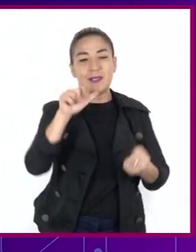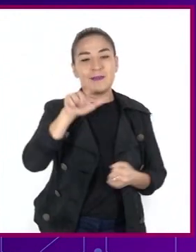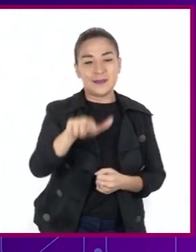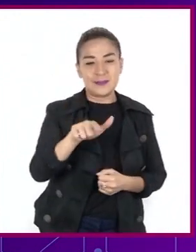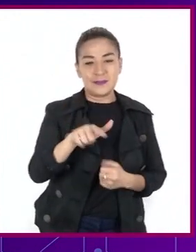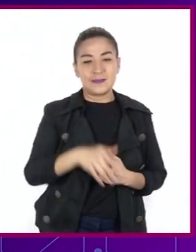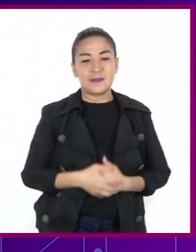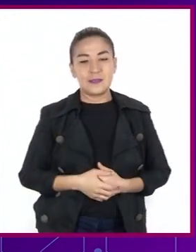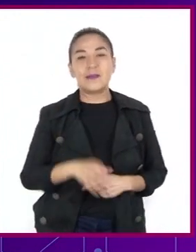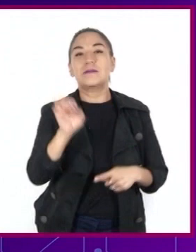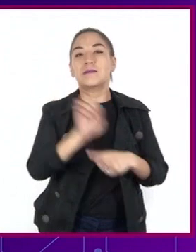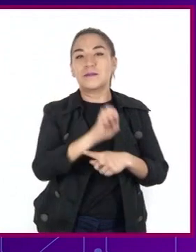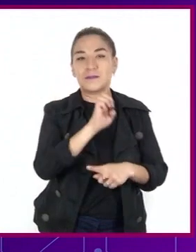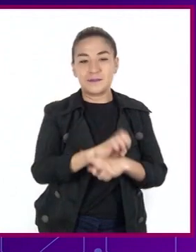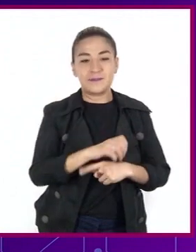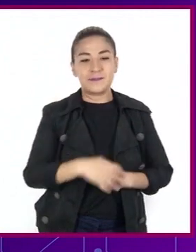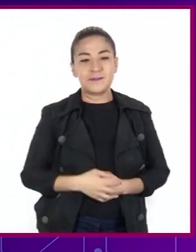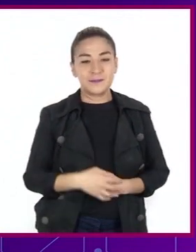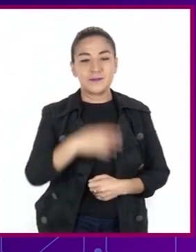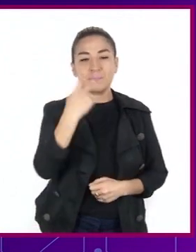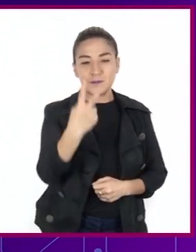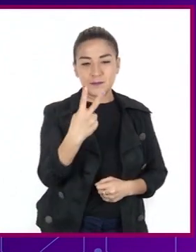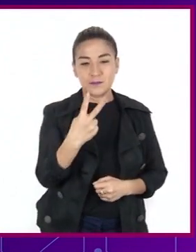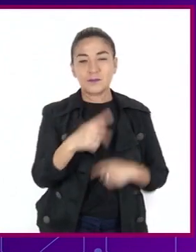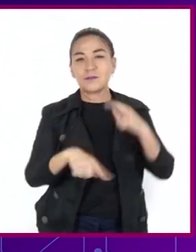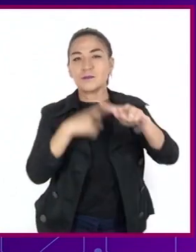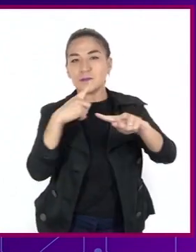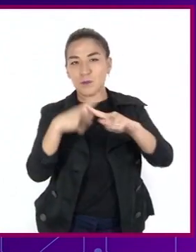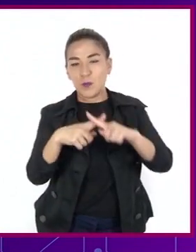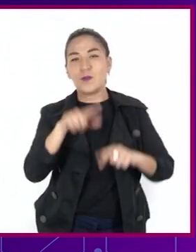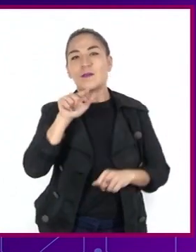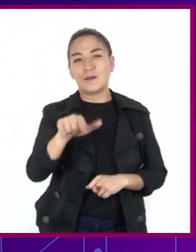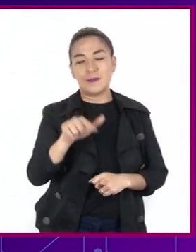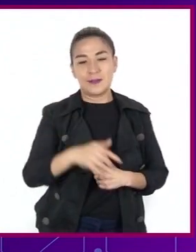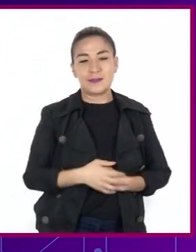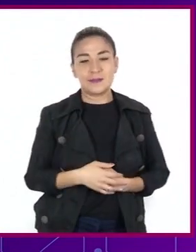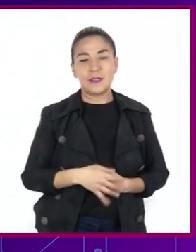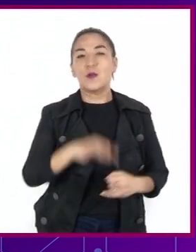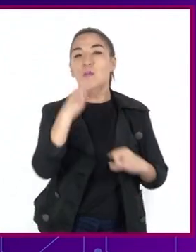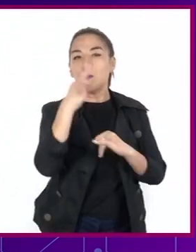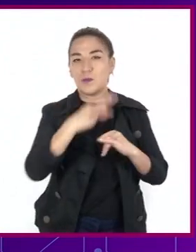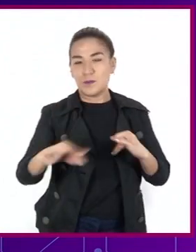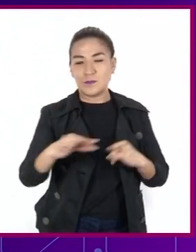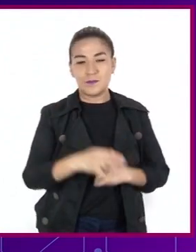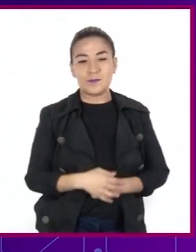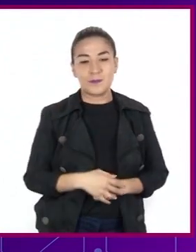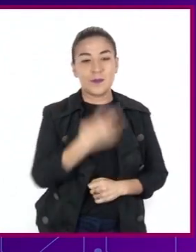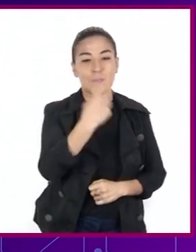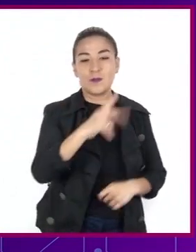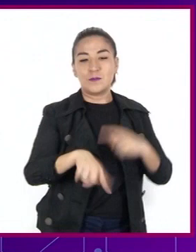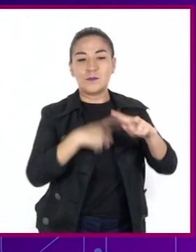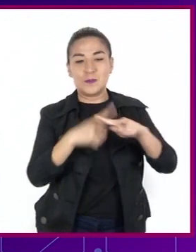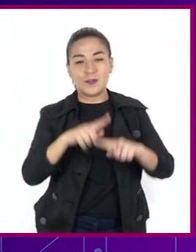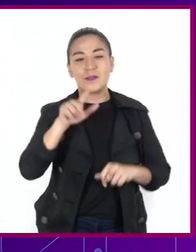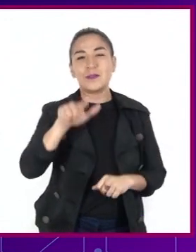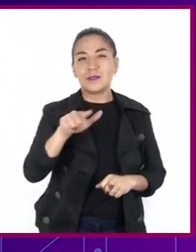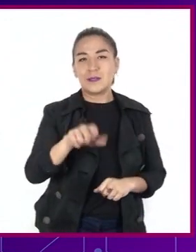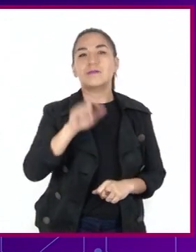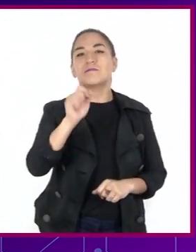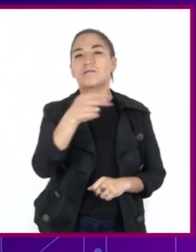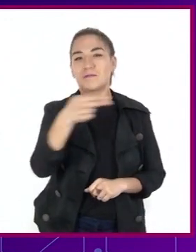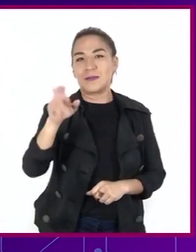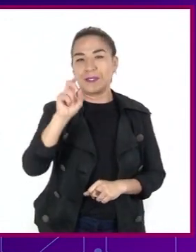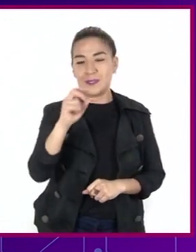17. Entonces, tenemos que 2 va a multiplicar a 17. Finalmente, 2 por 17 es igual a